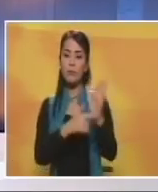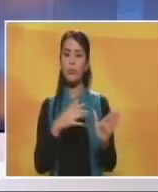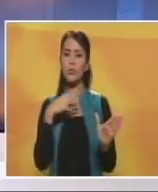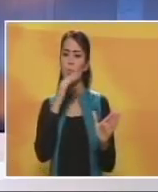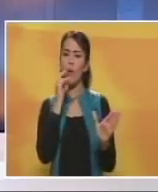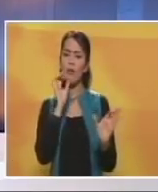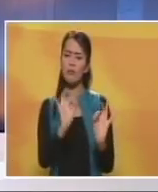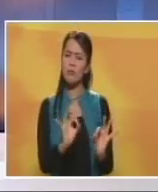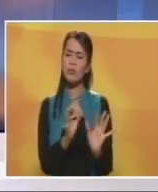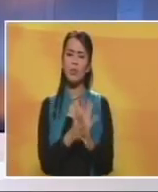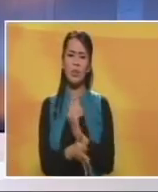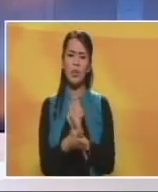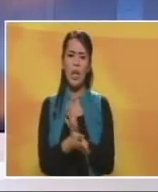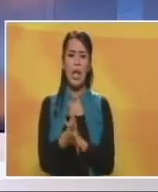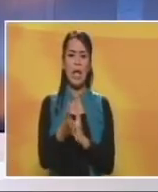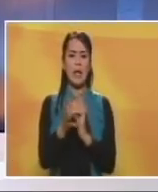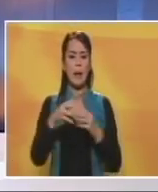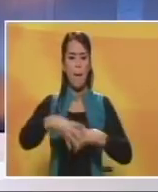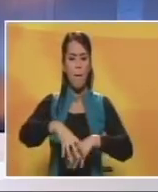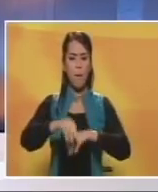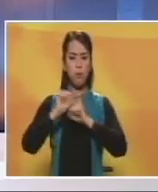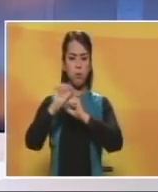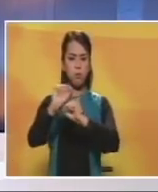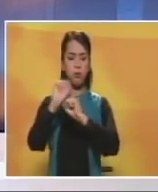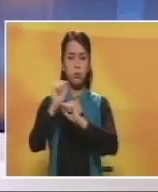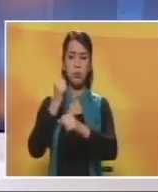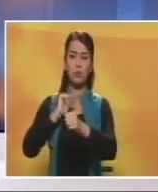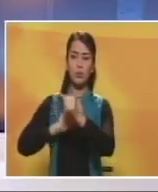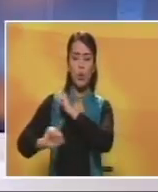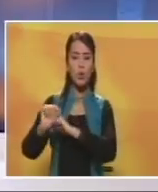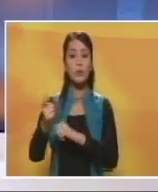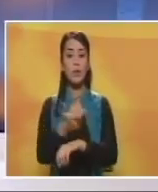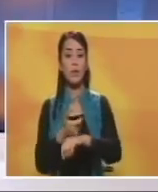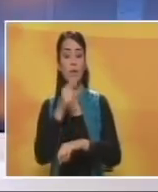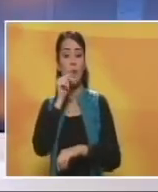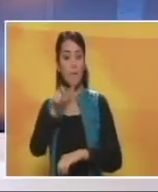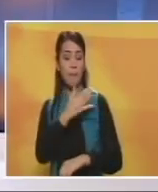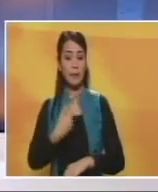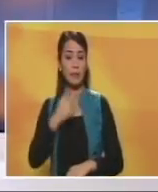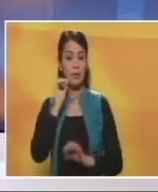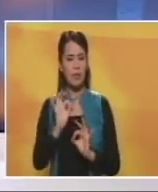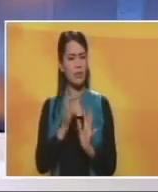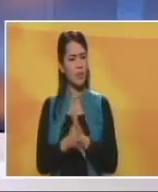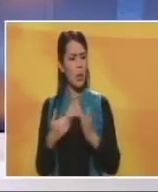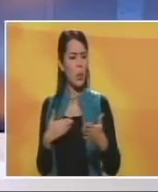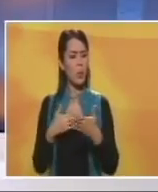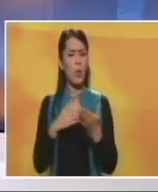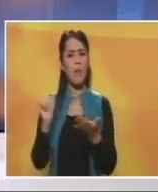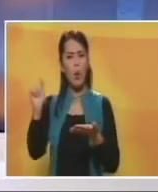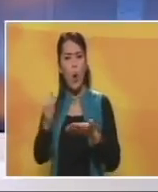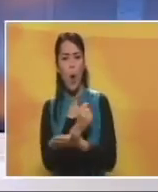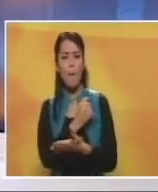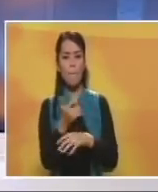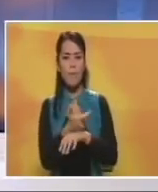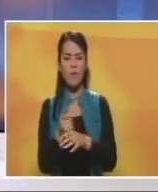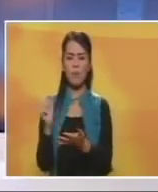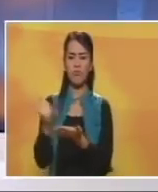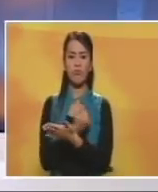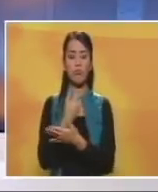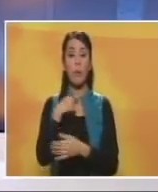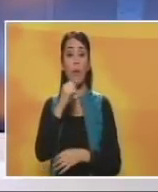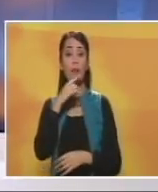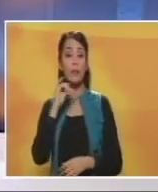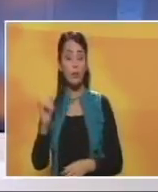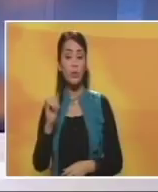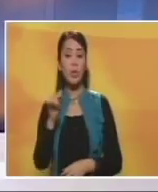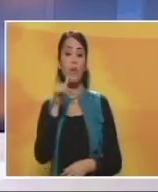encontrado indicios que ratifiquen que las manifestaciones contra el gobierno de Daniel Ortega se traten de un intento de golpe de Estado, como ha denunciado el